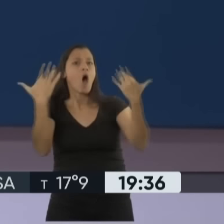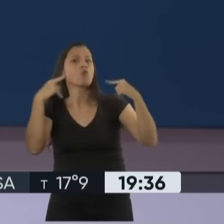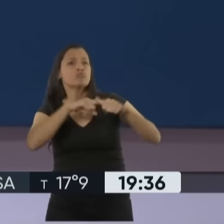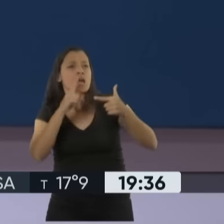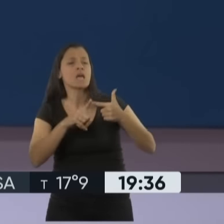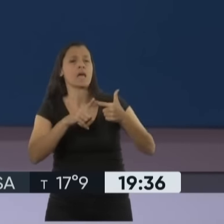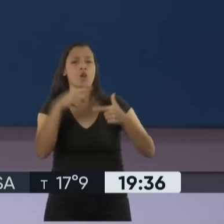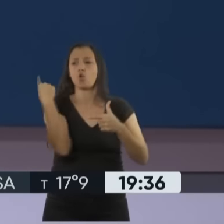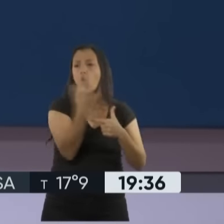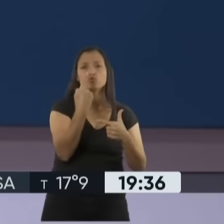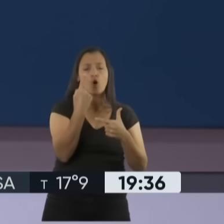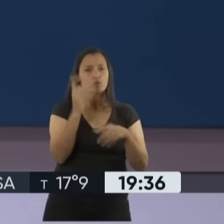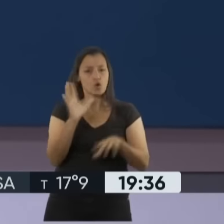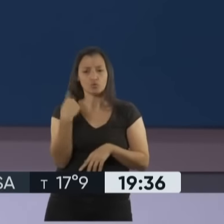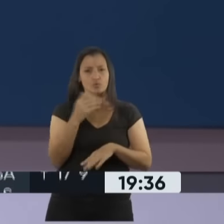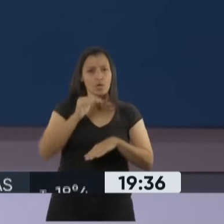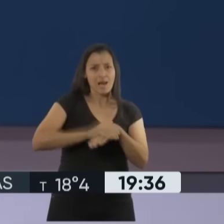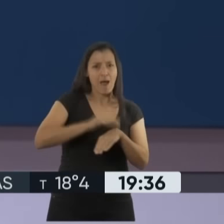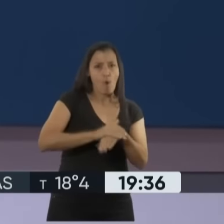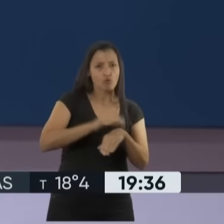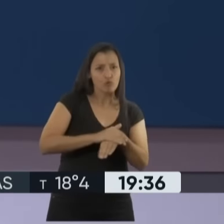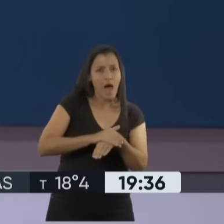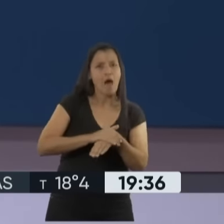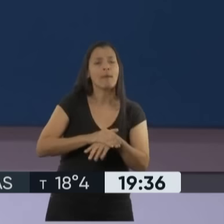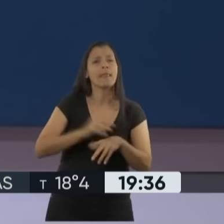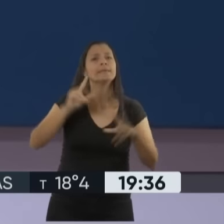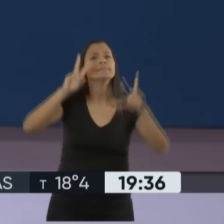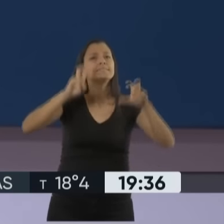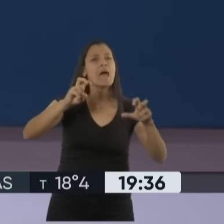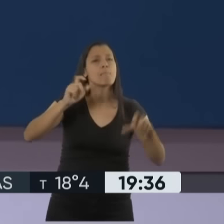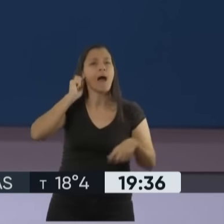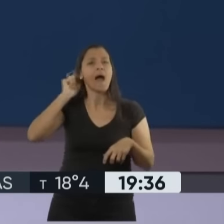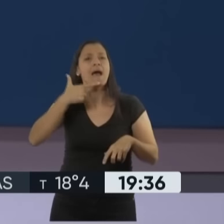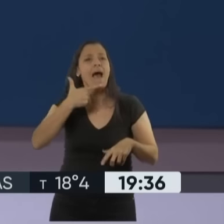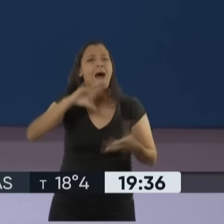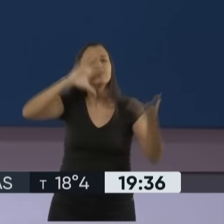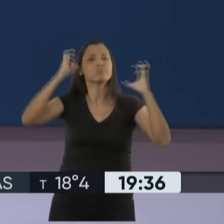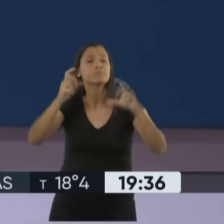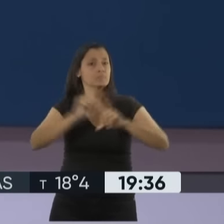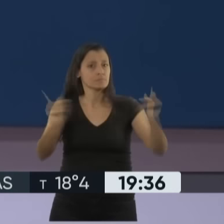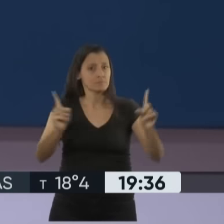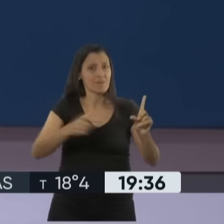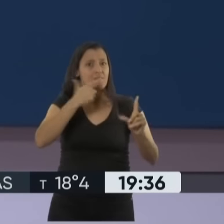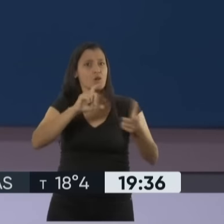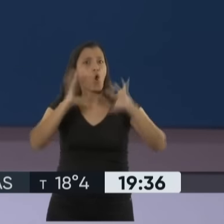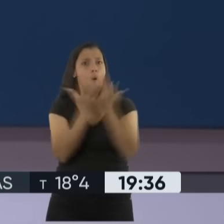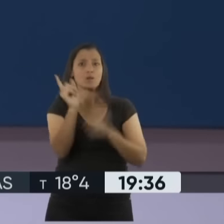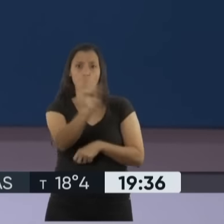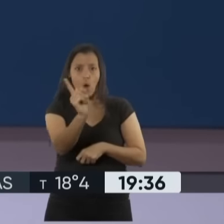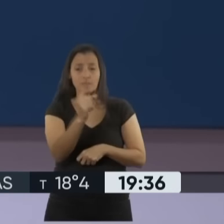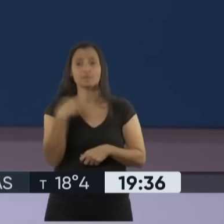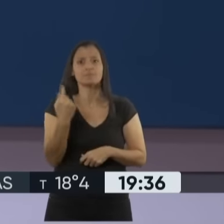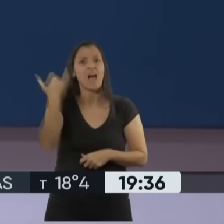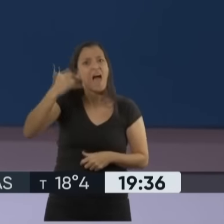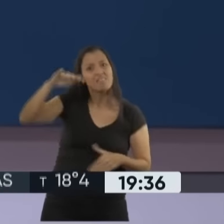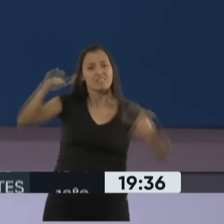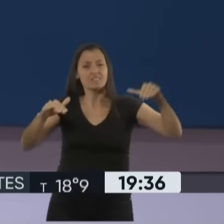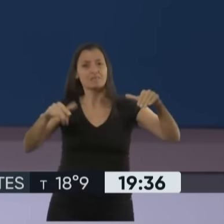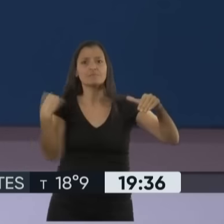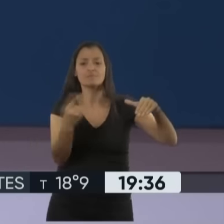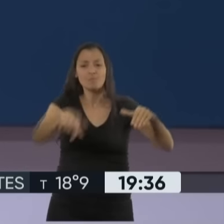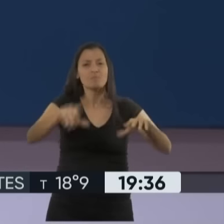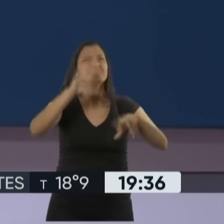y no somos responsables de emitir los gases que provocan el efecto invernadero la injusticia ambiental que